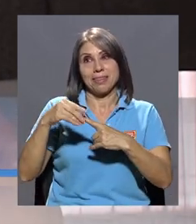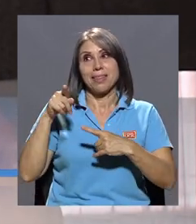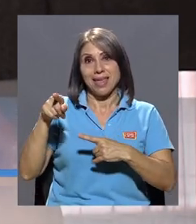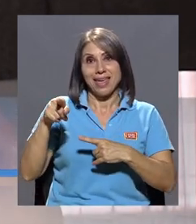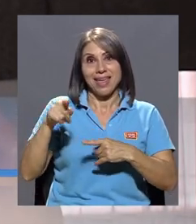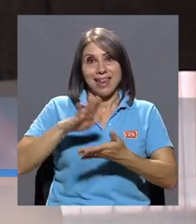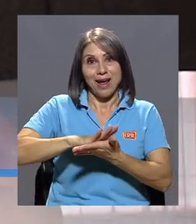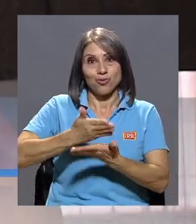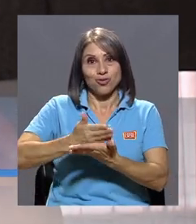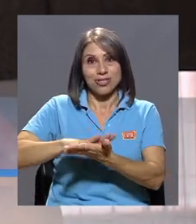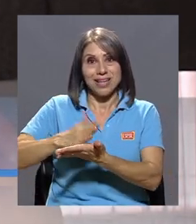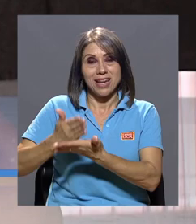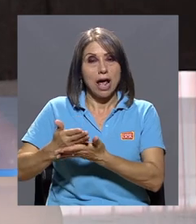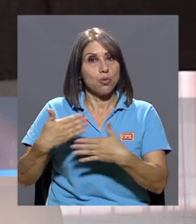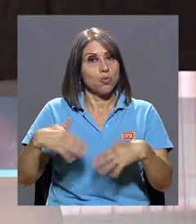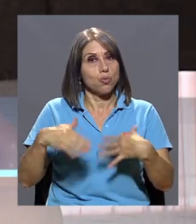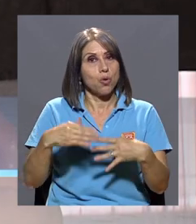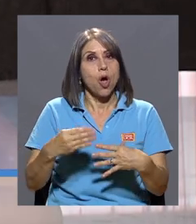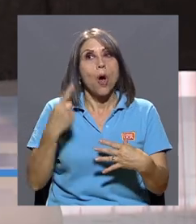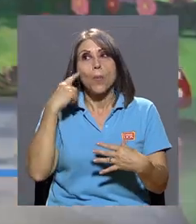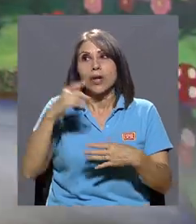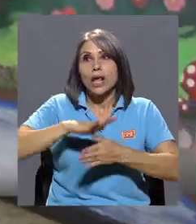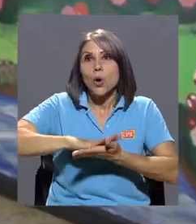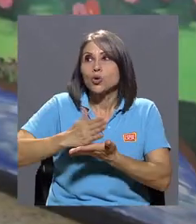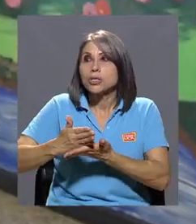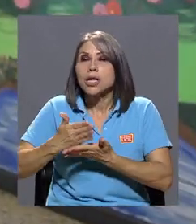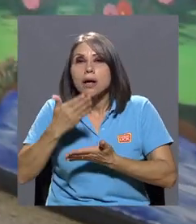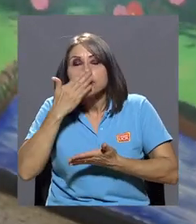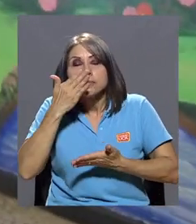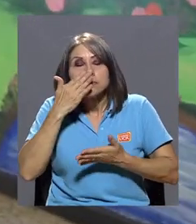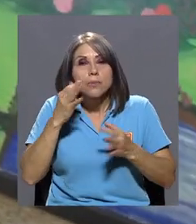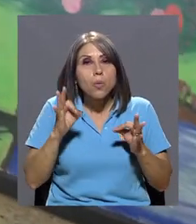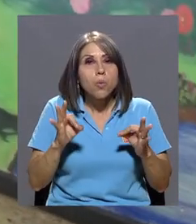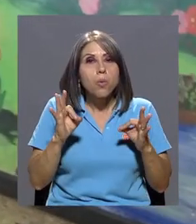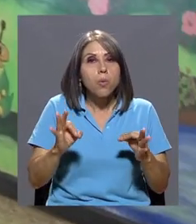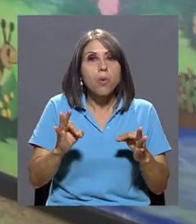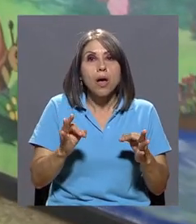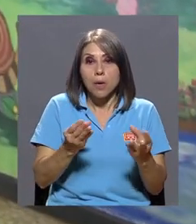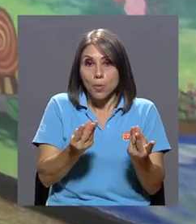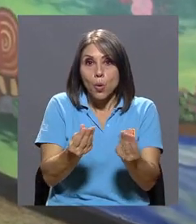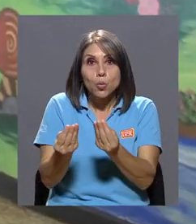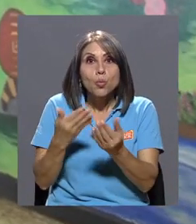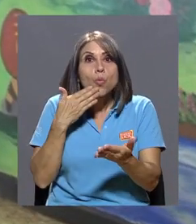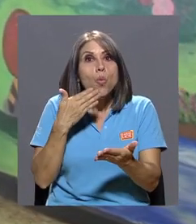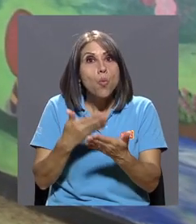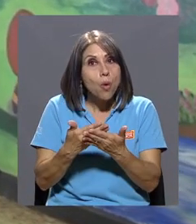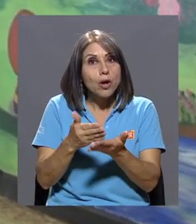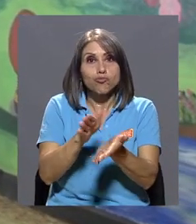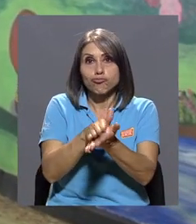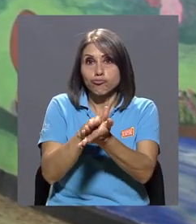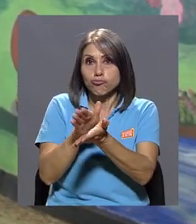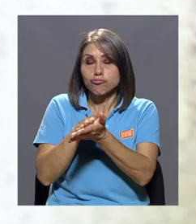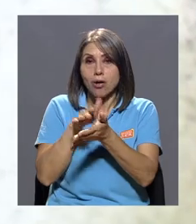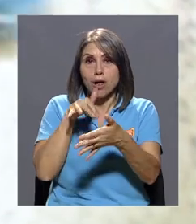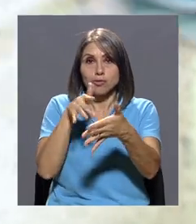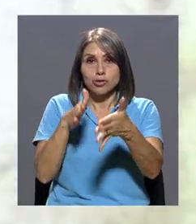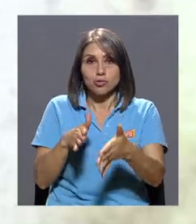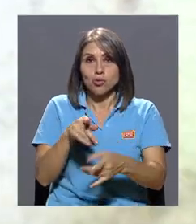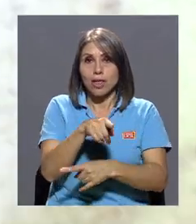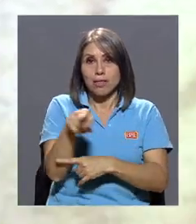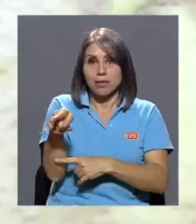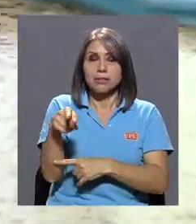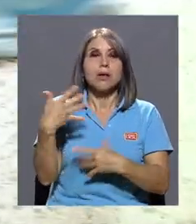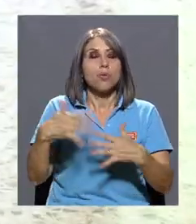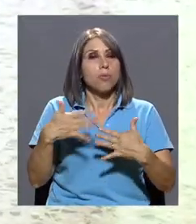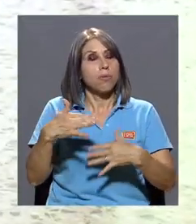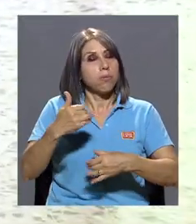cocina, me sirve muchísimo porque permanece la cocina aromatizada. Es un producto muy bueno. Hay que felicitar a estos chicos porque es